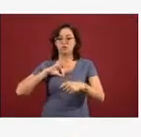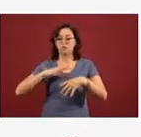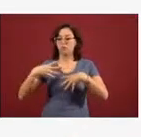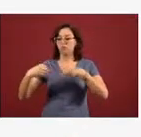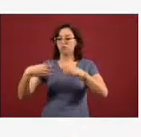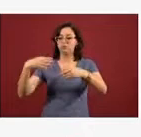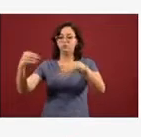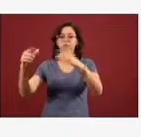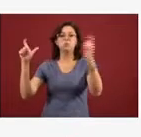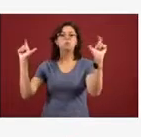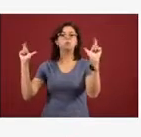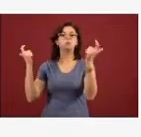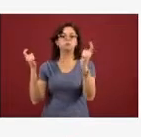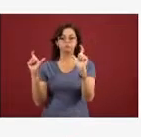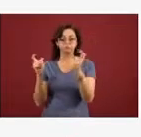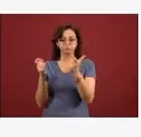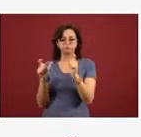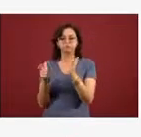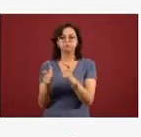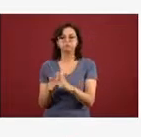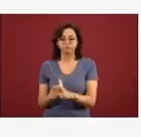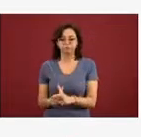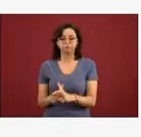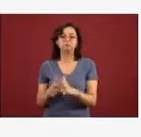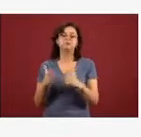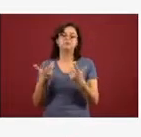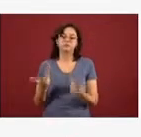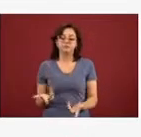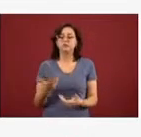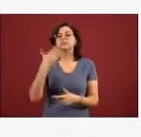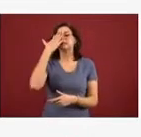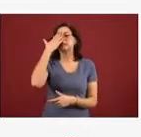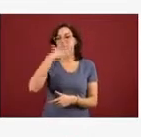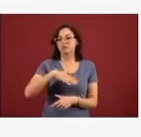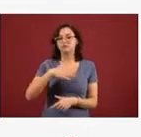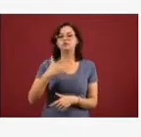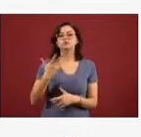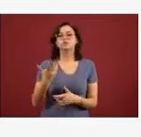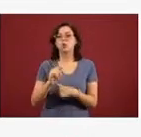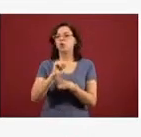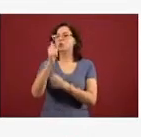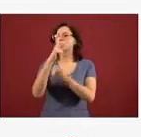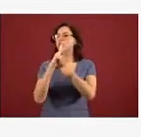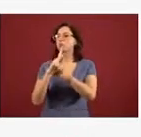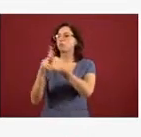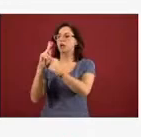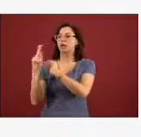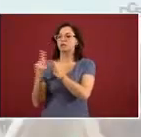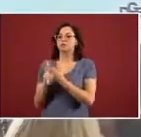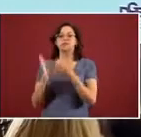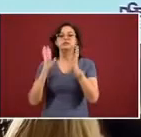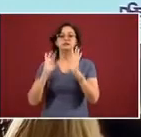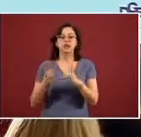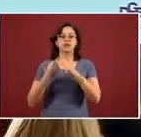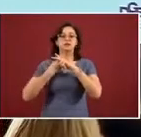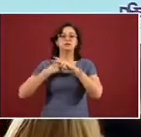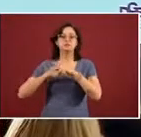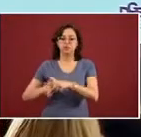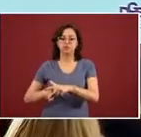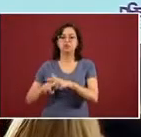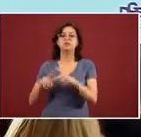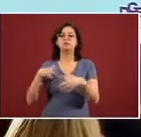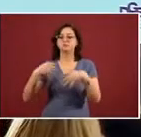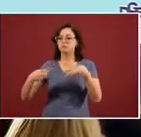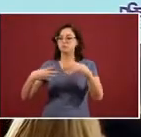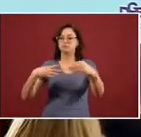las últimas 24 horas, lo cual también va de la mano con lo que sabemos que hay varios de los países europeos que ya empiezan también a tener una